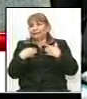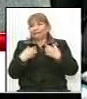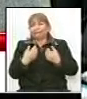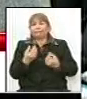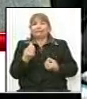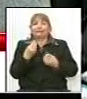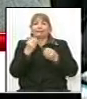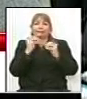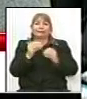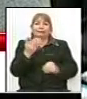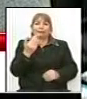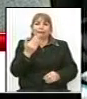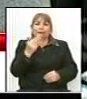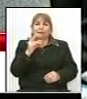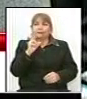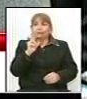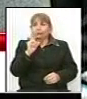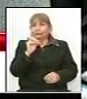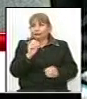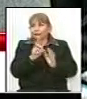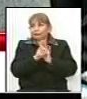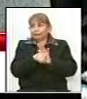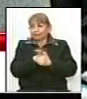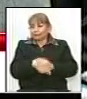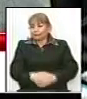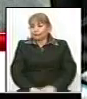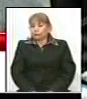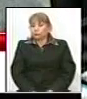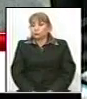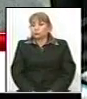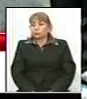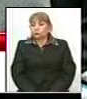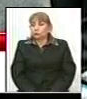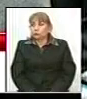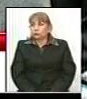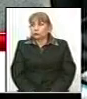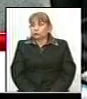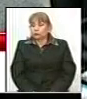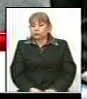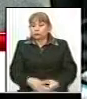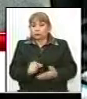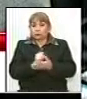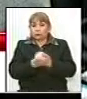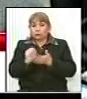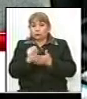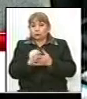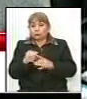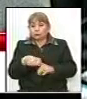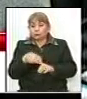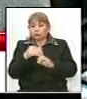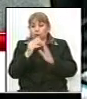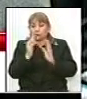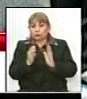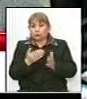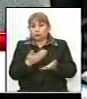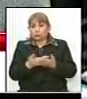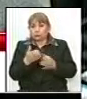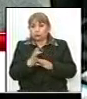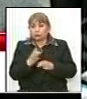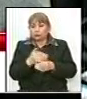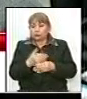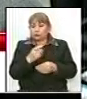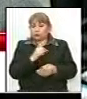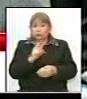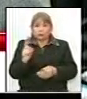15 minutos, 20 minutos por paciente, ¿no? El sistema tiene que ser especializado desde esa forma, ¿no? Las